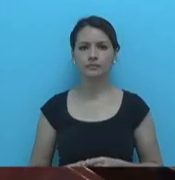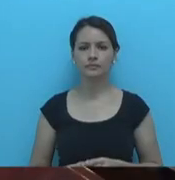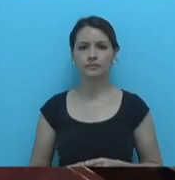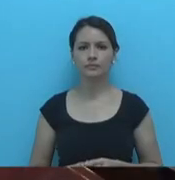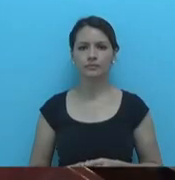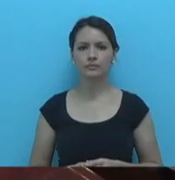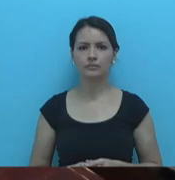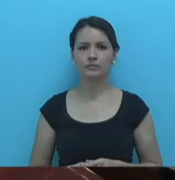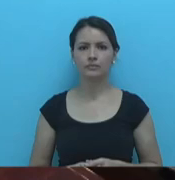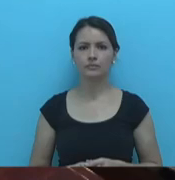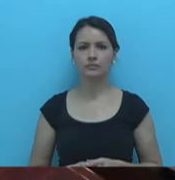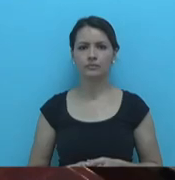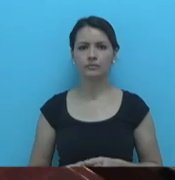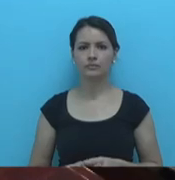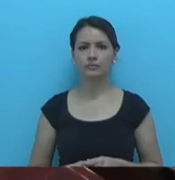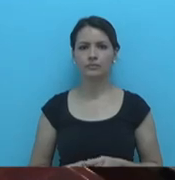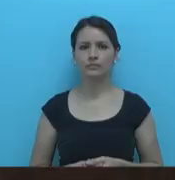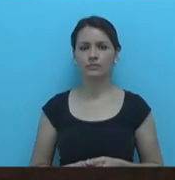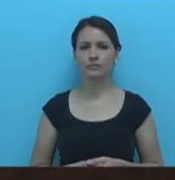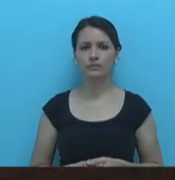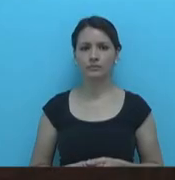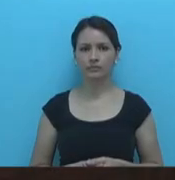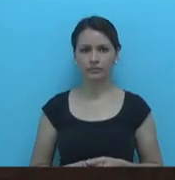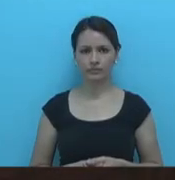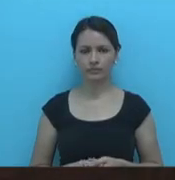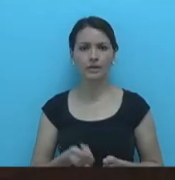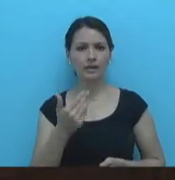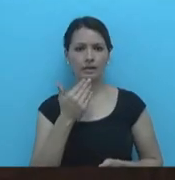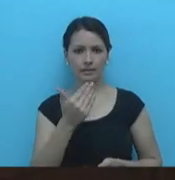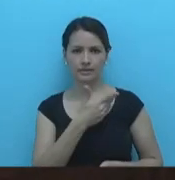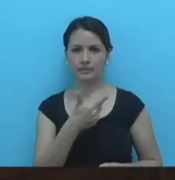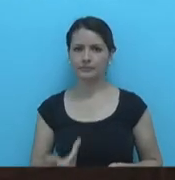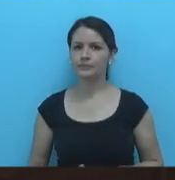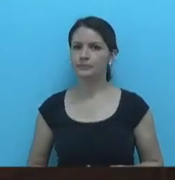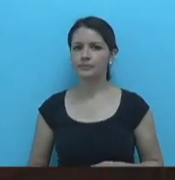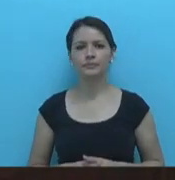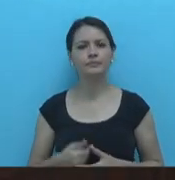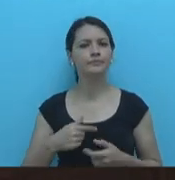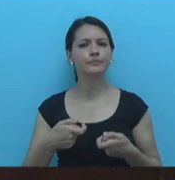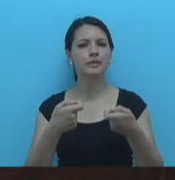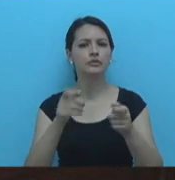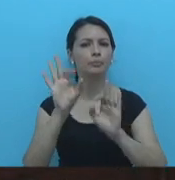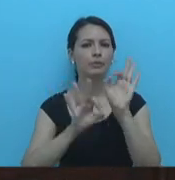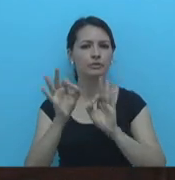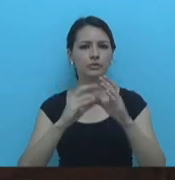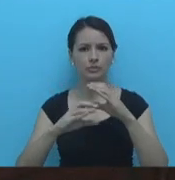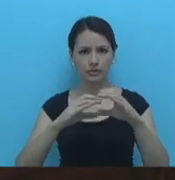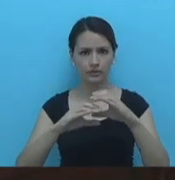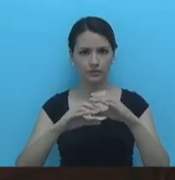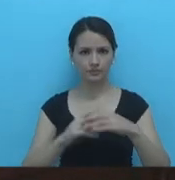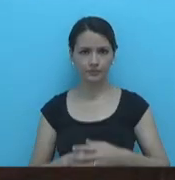Diputada García, tiene uso de la palabra. Sí, muchas gracias, señor presidente. Es para dar ingreso a un proyecto de comunicación